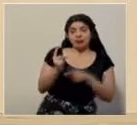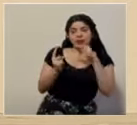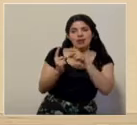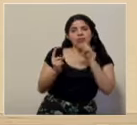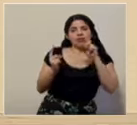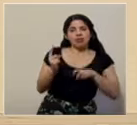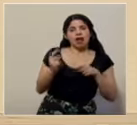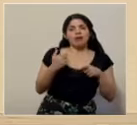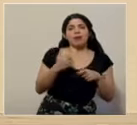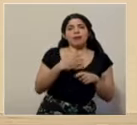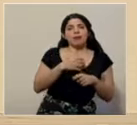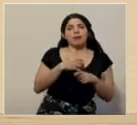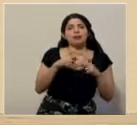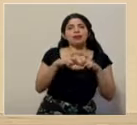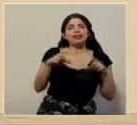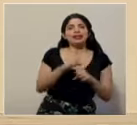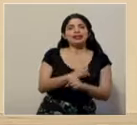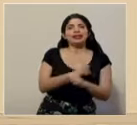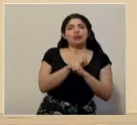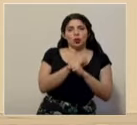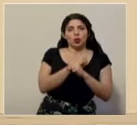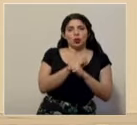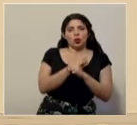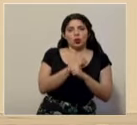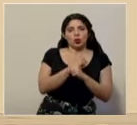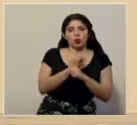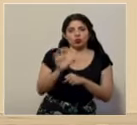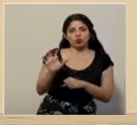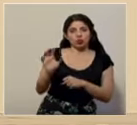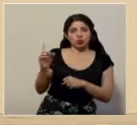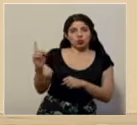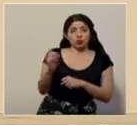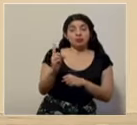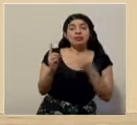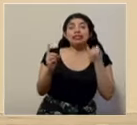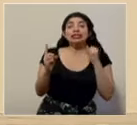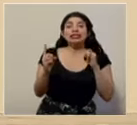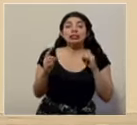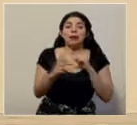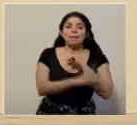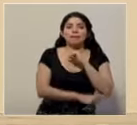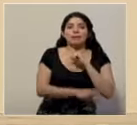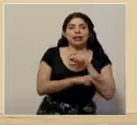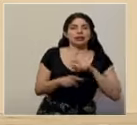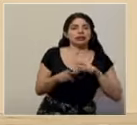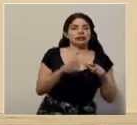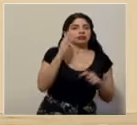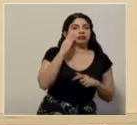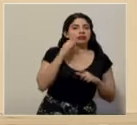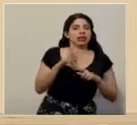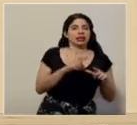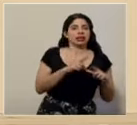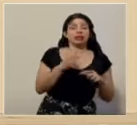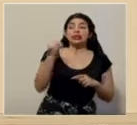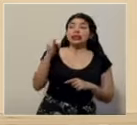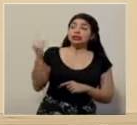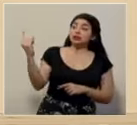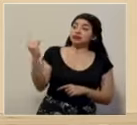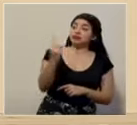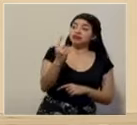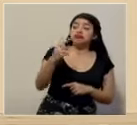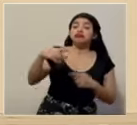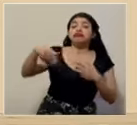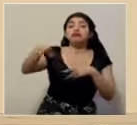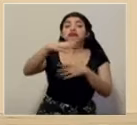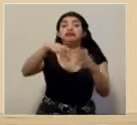seguro que le garantice al país que en caso de que la persona resulte contagiada durante su